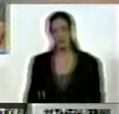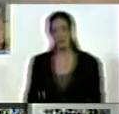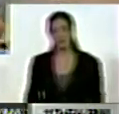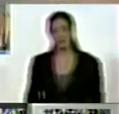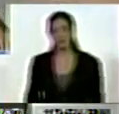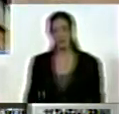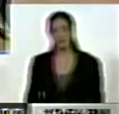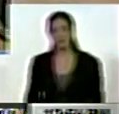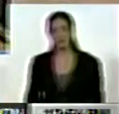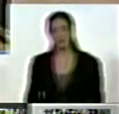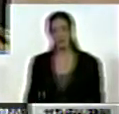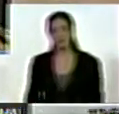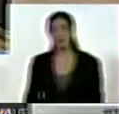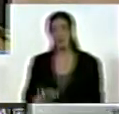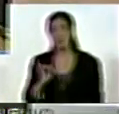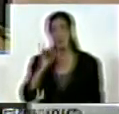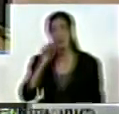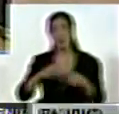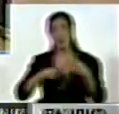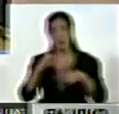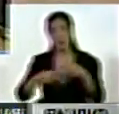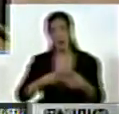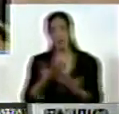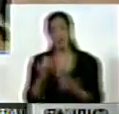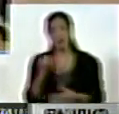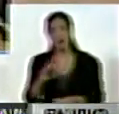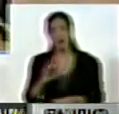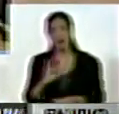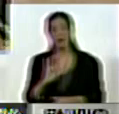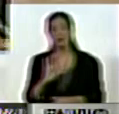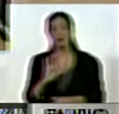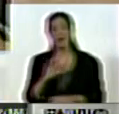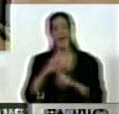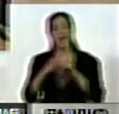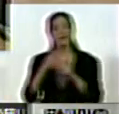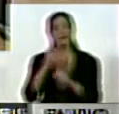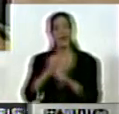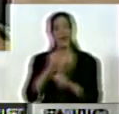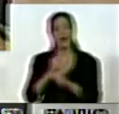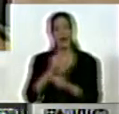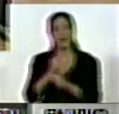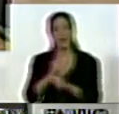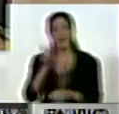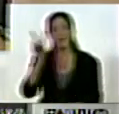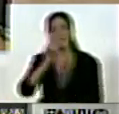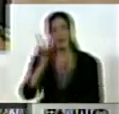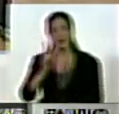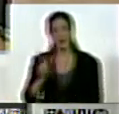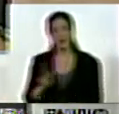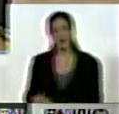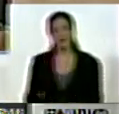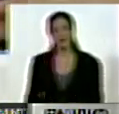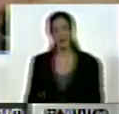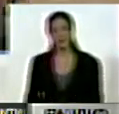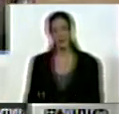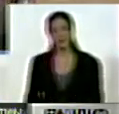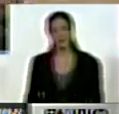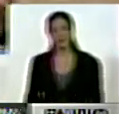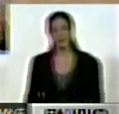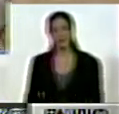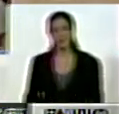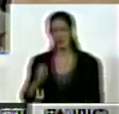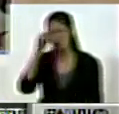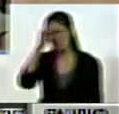En ese programa aparece un exfuncionario venezolano. Yo no